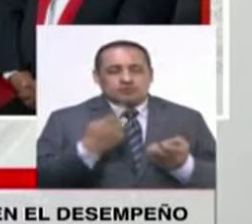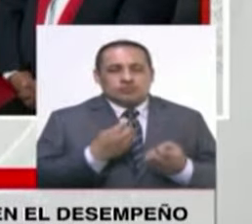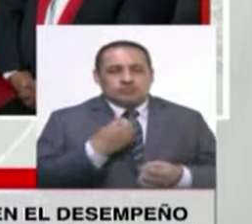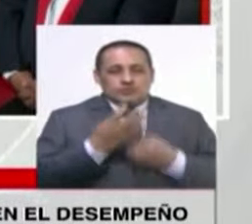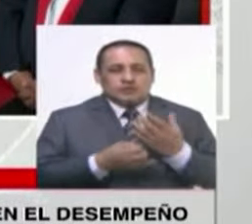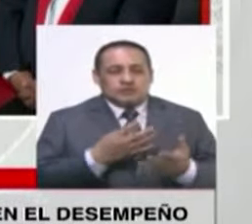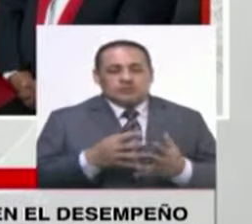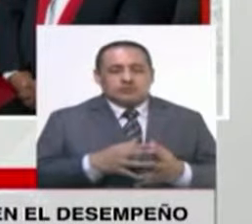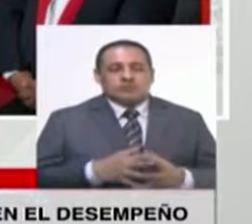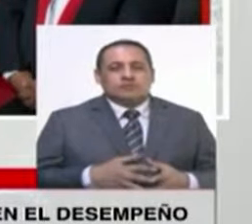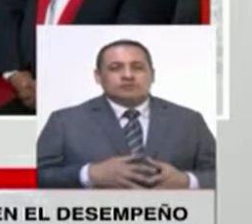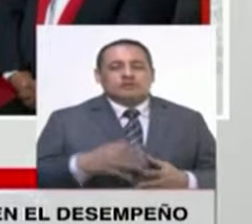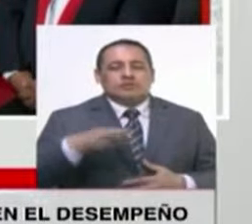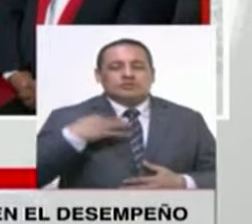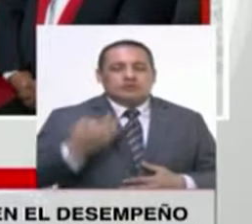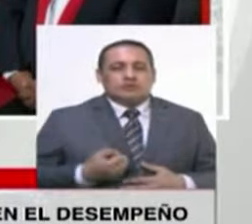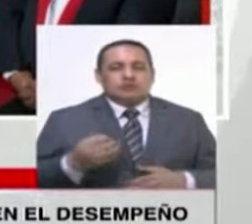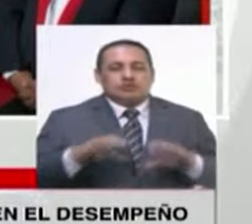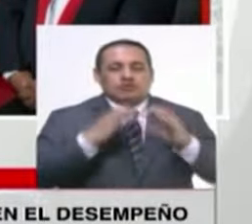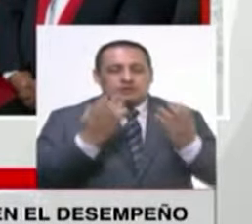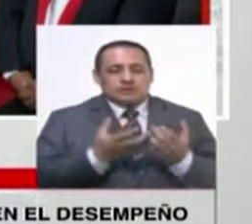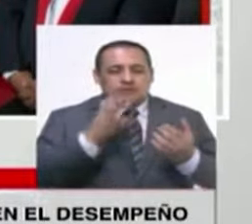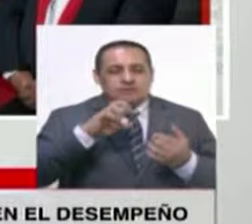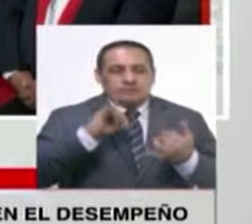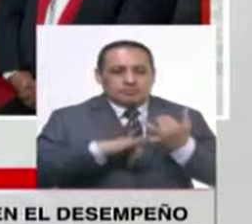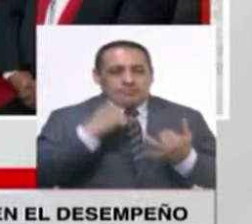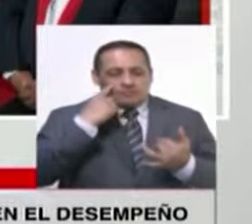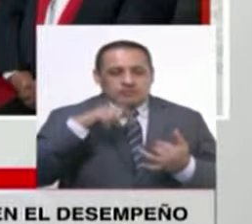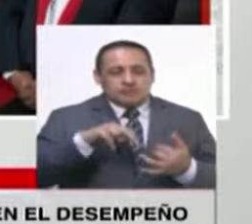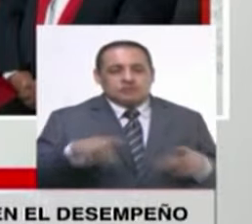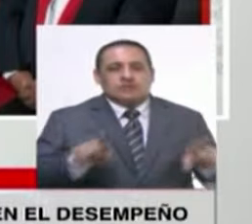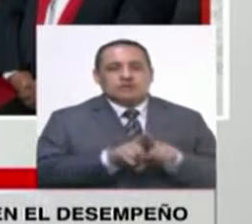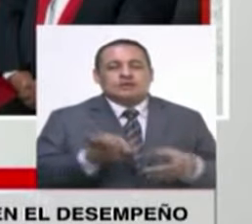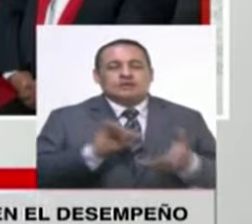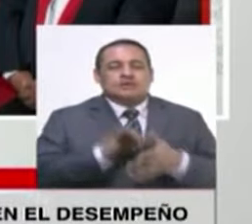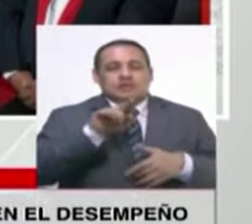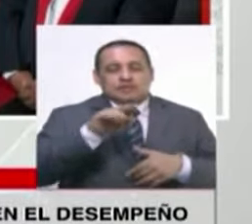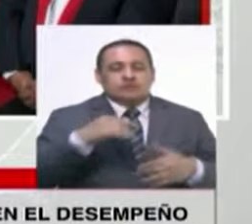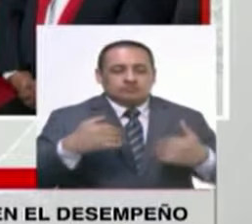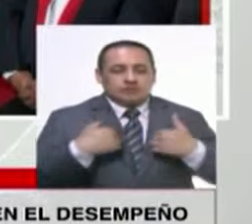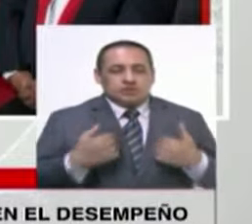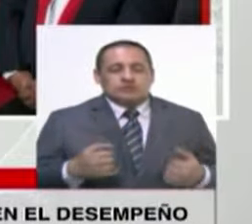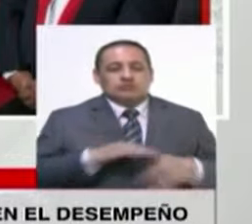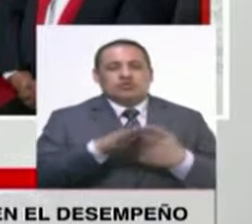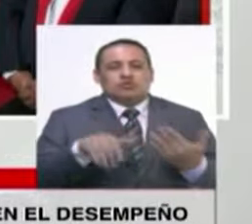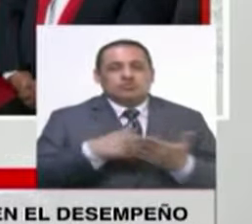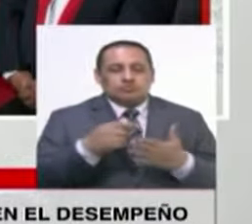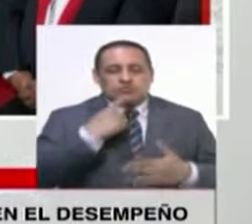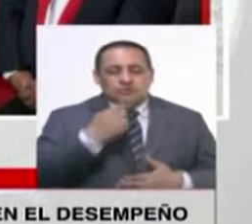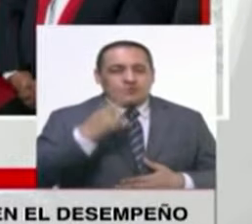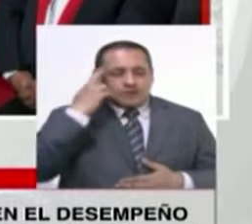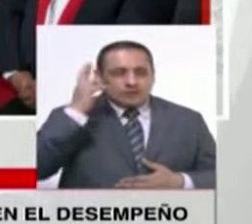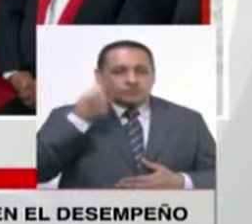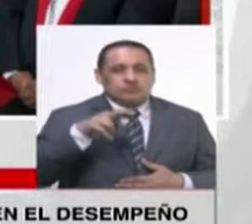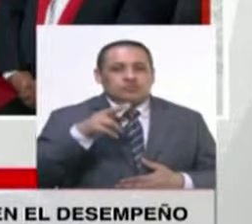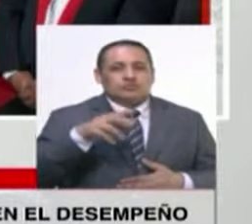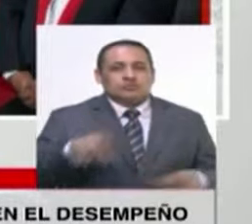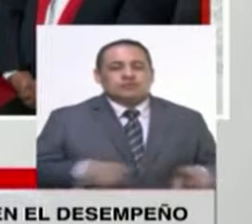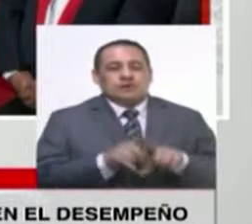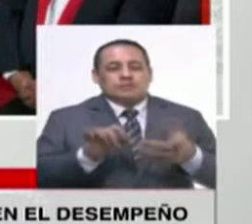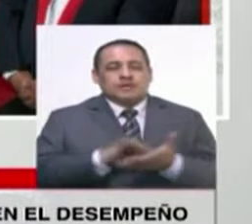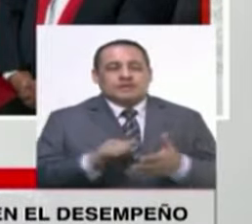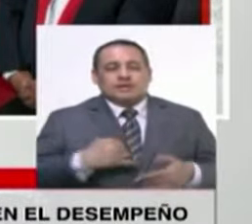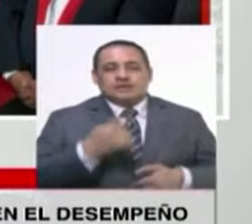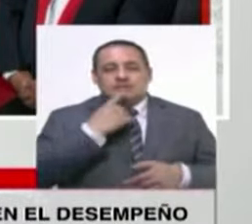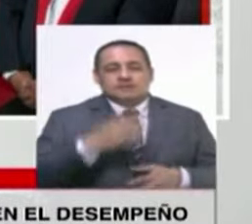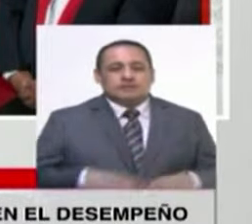comentario. Señor congresista Pasión Dávila, tiene usted toda la razón en cuanto